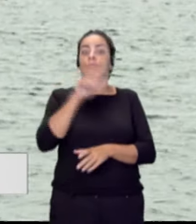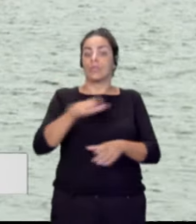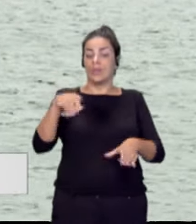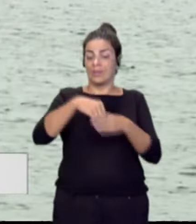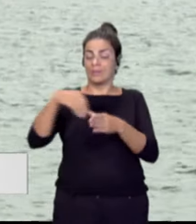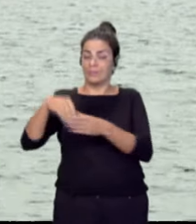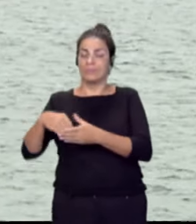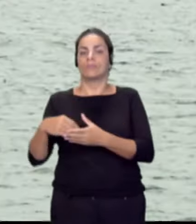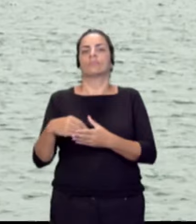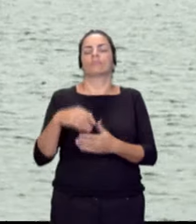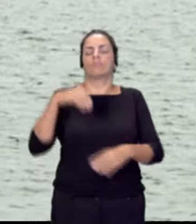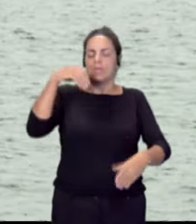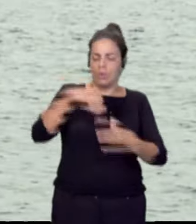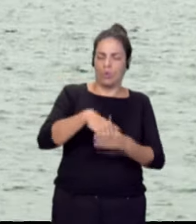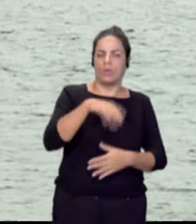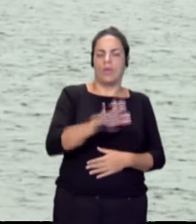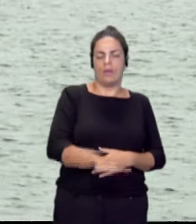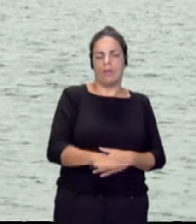un niño.